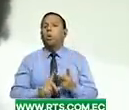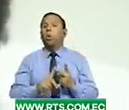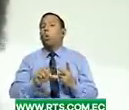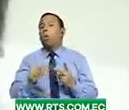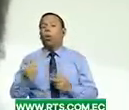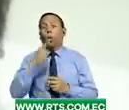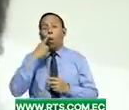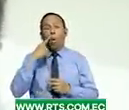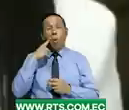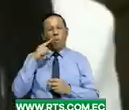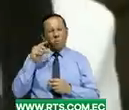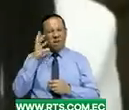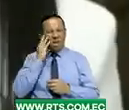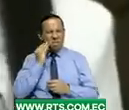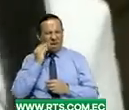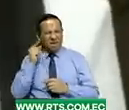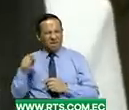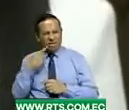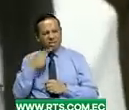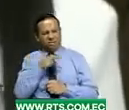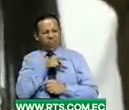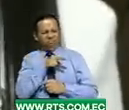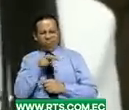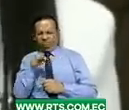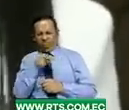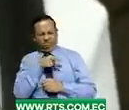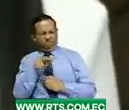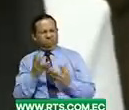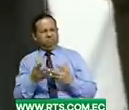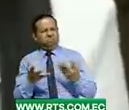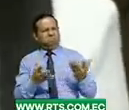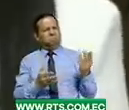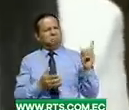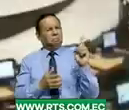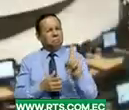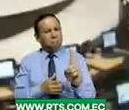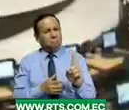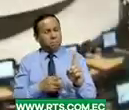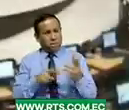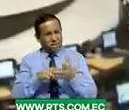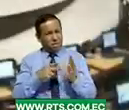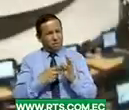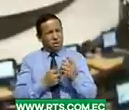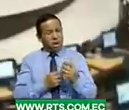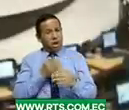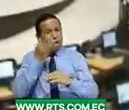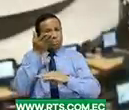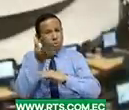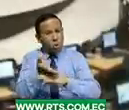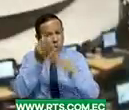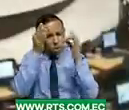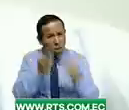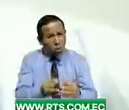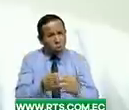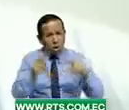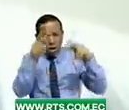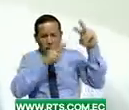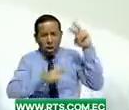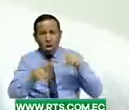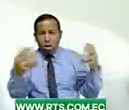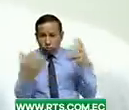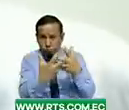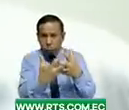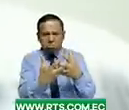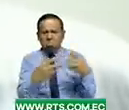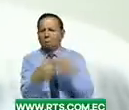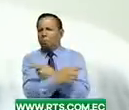Cordero cree que ese tipo de participación en un acto jurídico no aportó mucho en lo que se tenía que analizar y profundizar. En muchos momentos